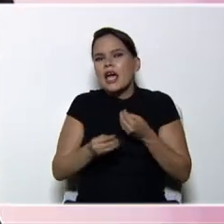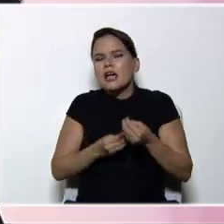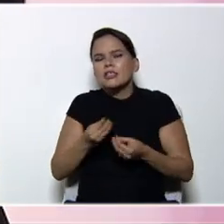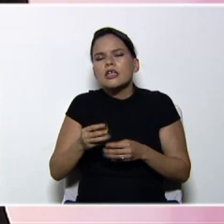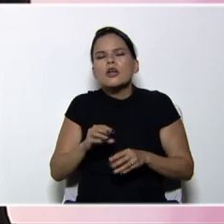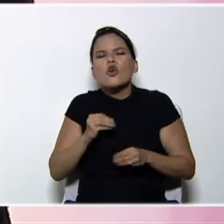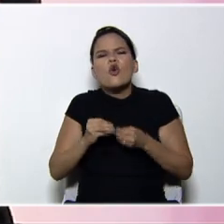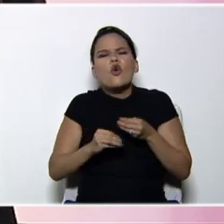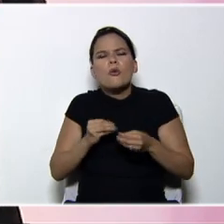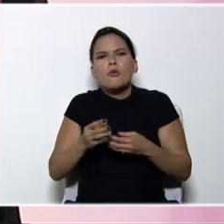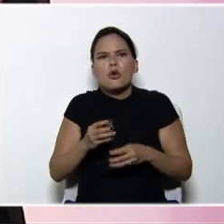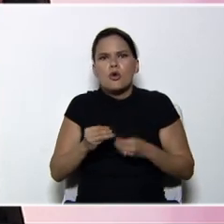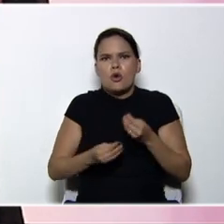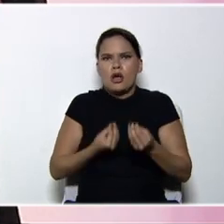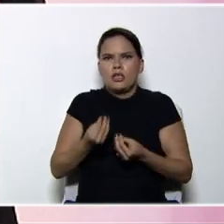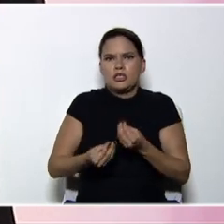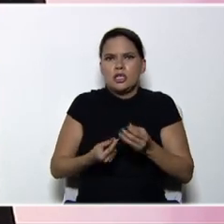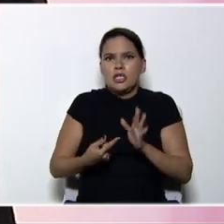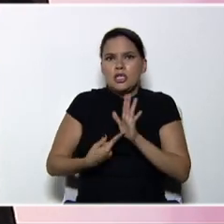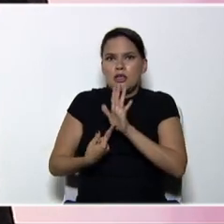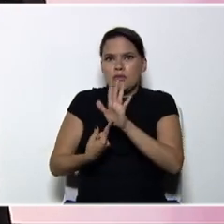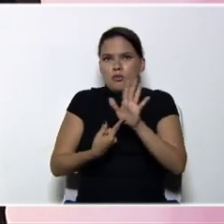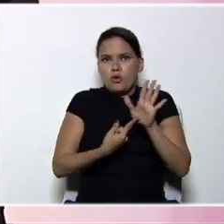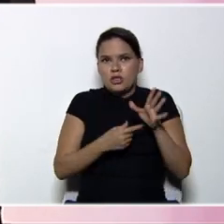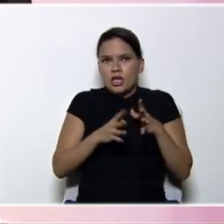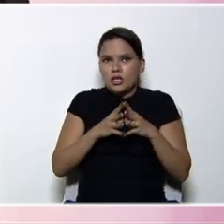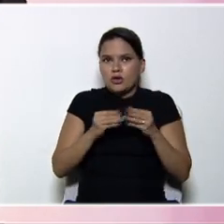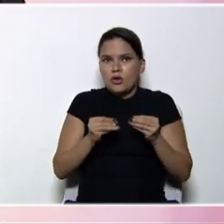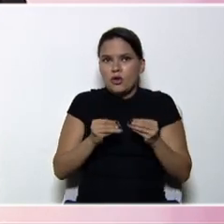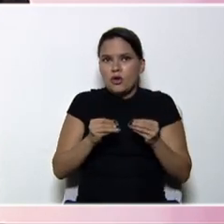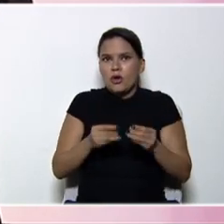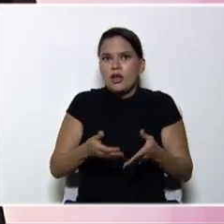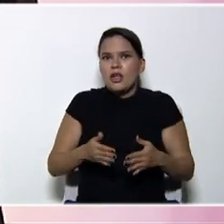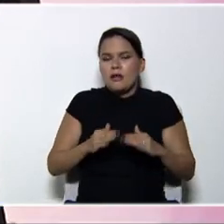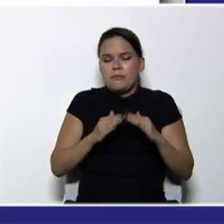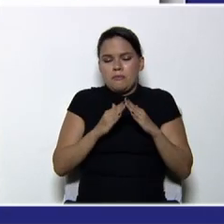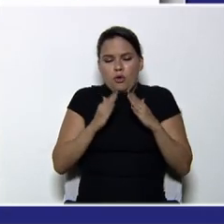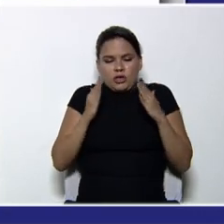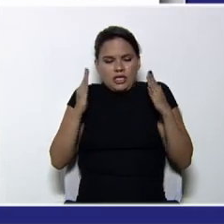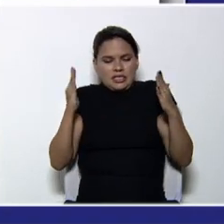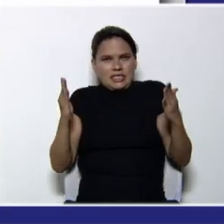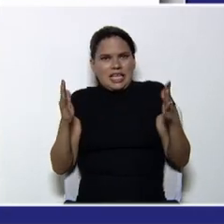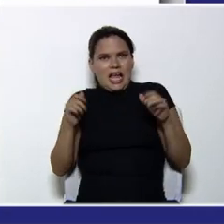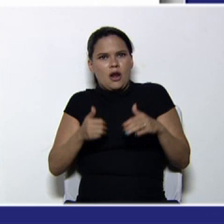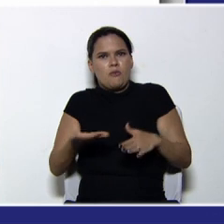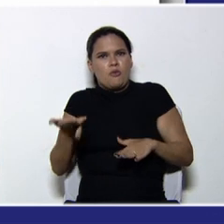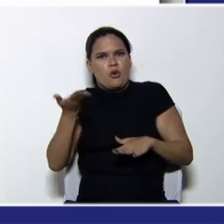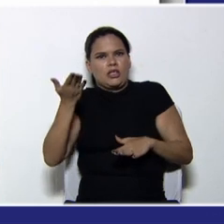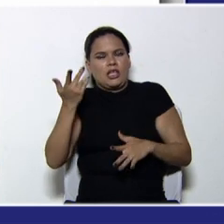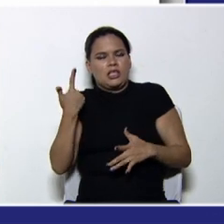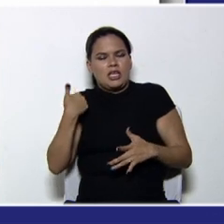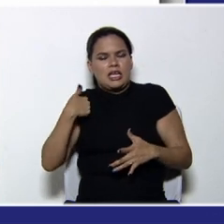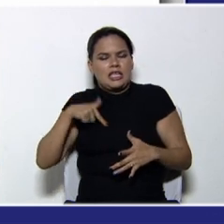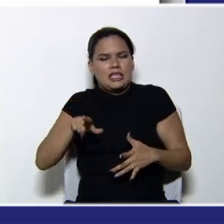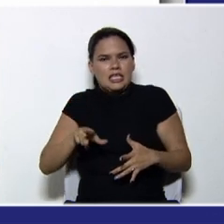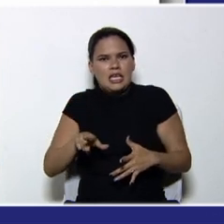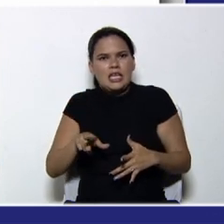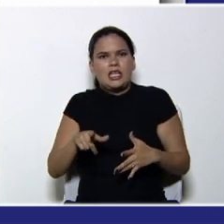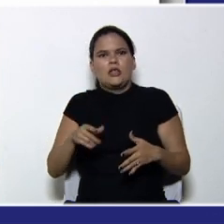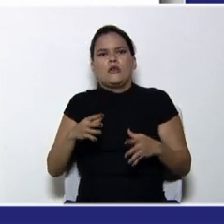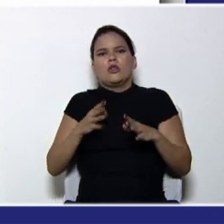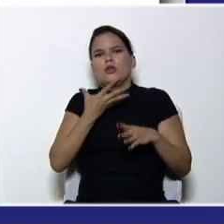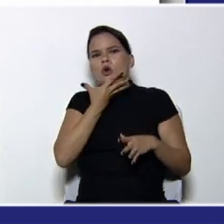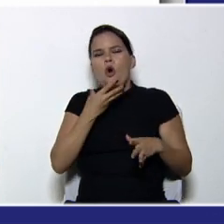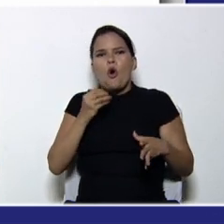el potencial tan grande que tienen nuestras especialidades ocupacionales. Este material se puede difundir por Telegram, WhatsApp, Twitter, y